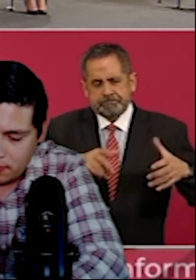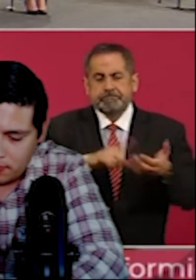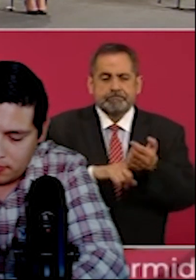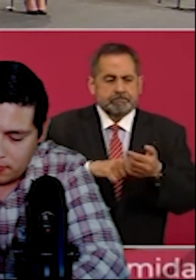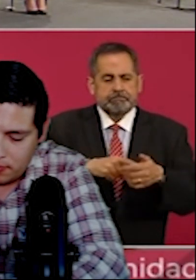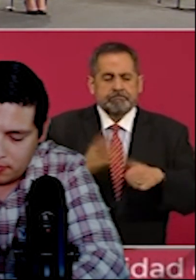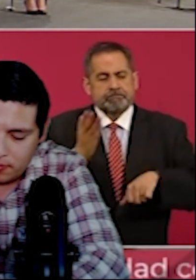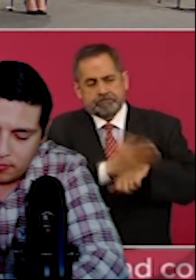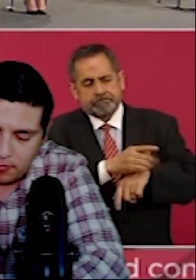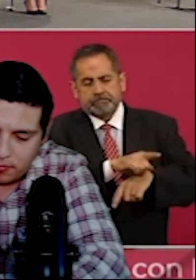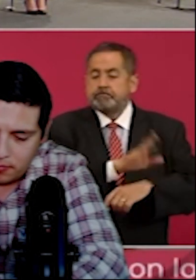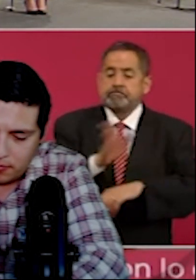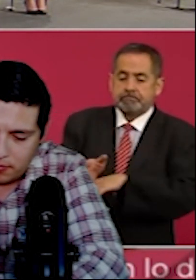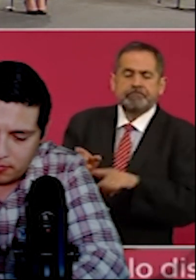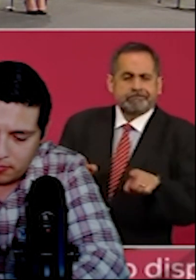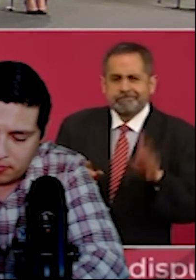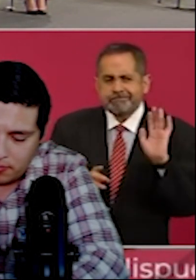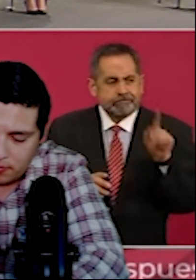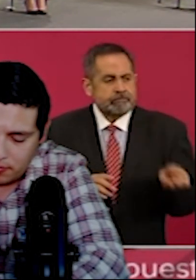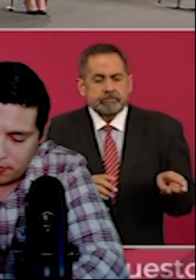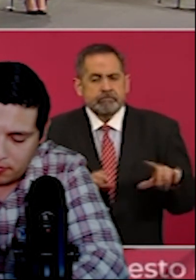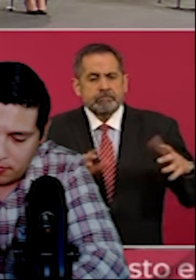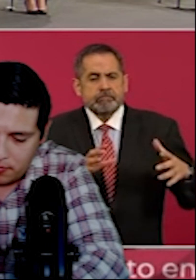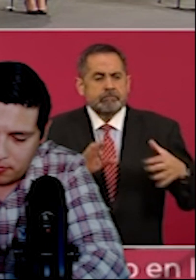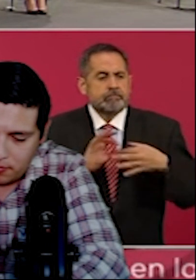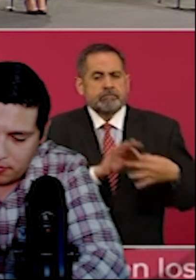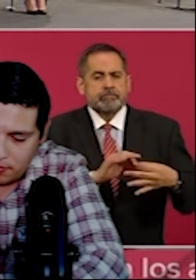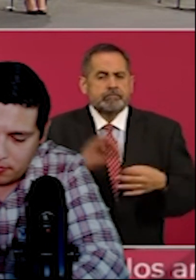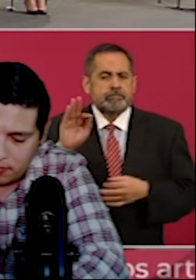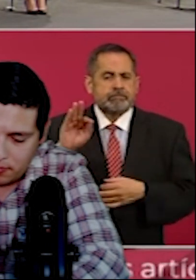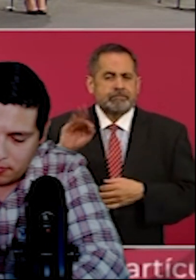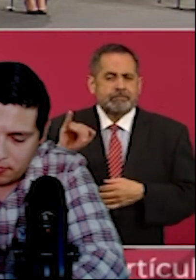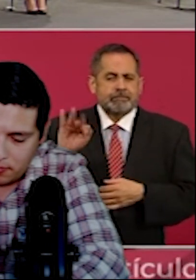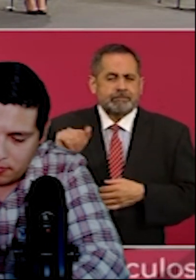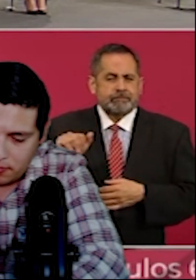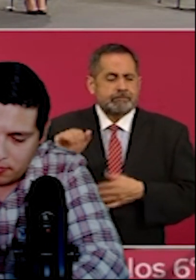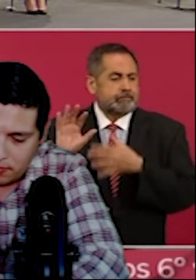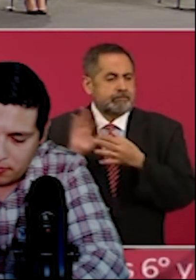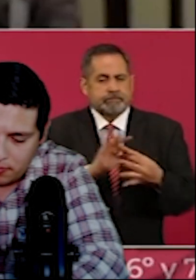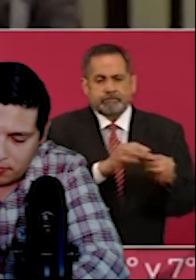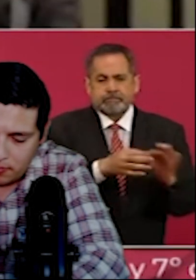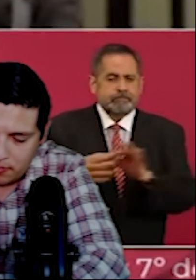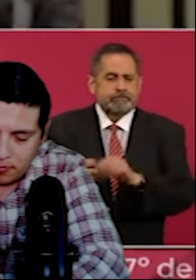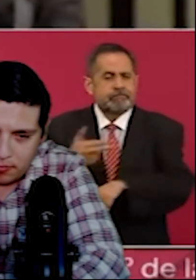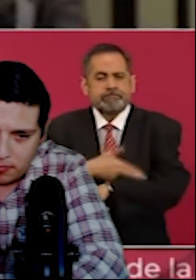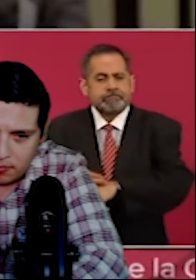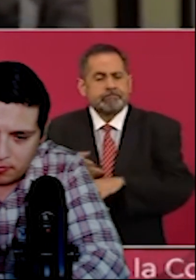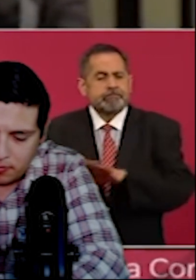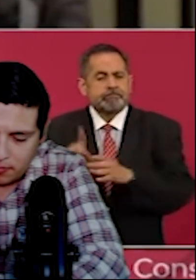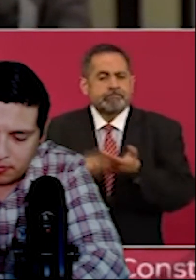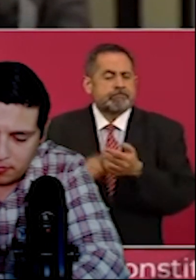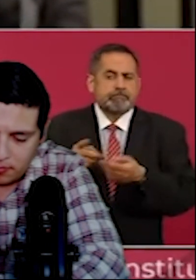todos sabemos que esta organización pues solo es una sucursal de la FIFA, y en ese sentido las medidas que aplica